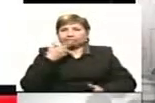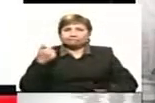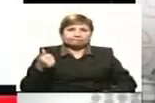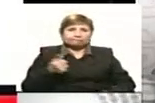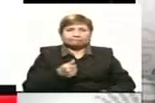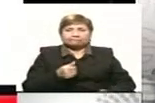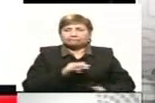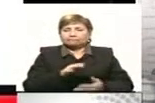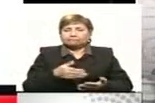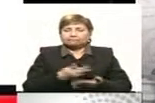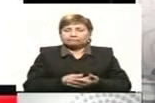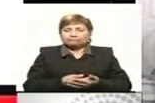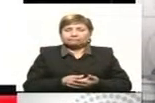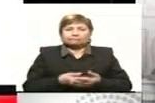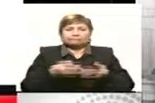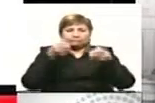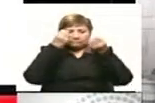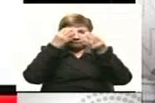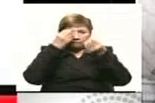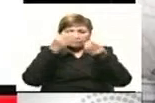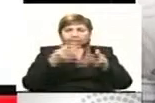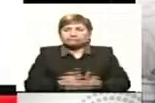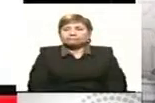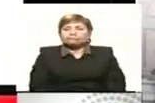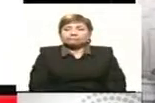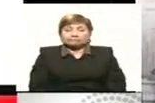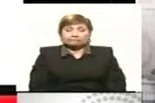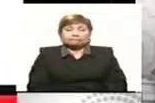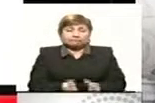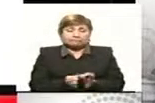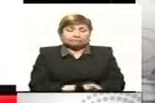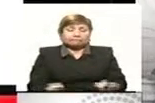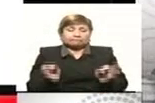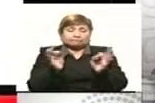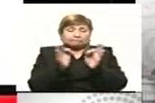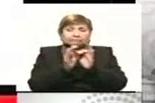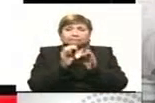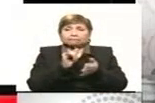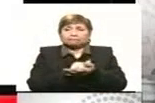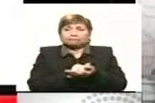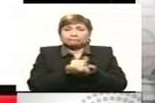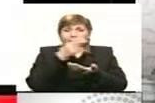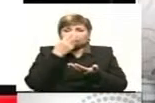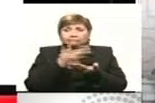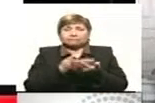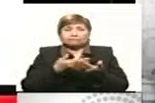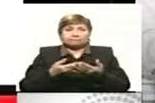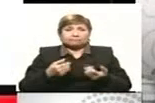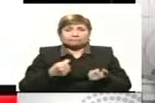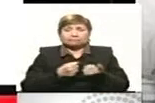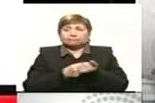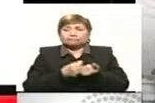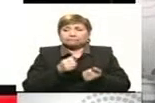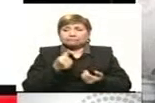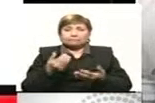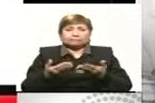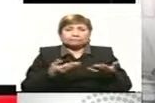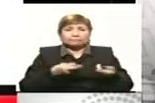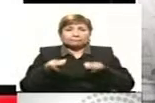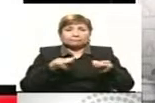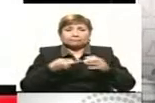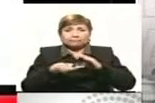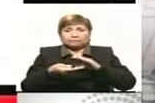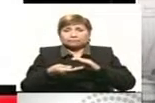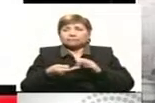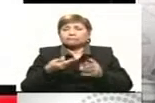todas nuestras tecnologías de información. Esto es bien importante porque, digamos, de alguna manera el MEF almacena